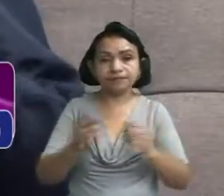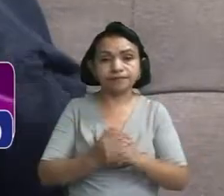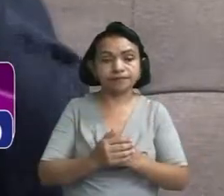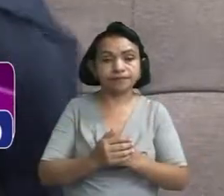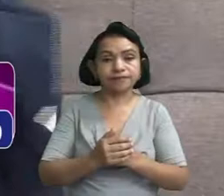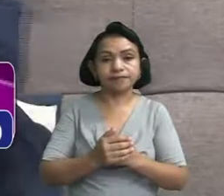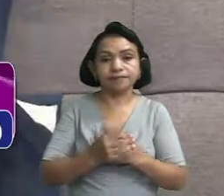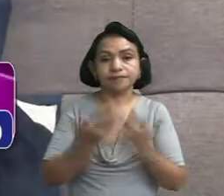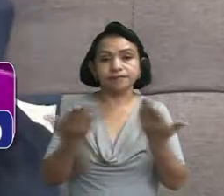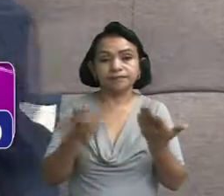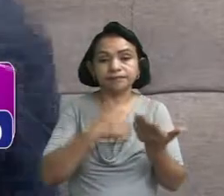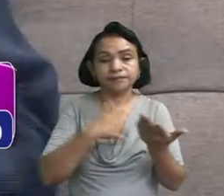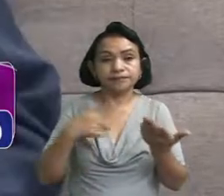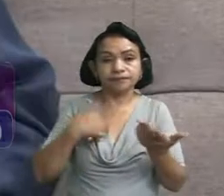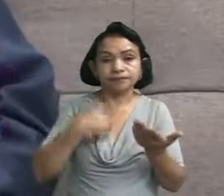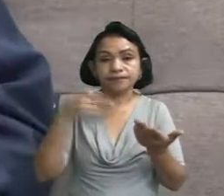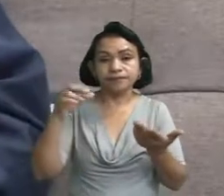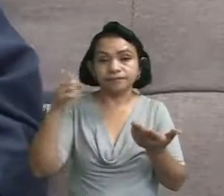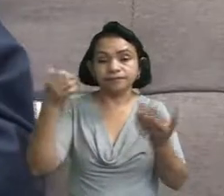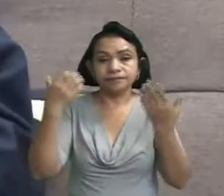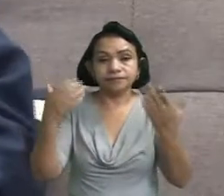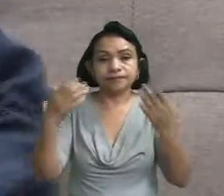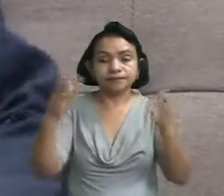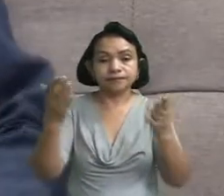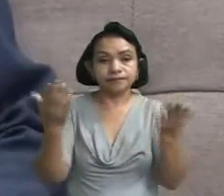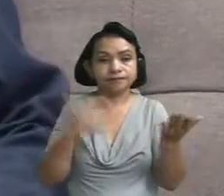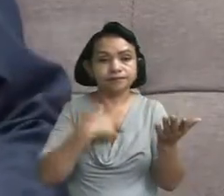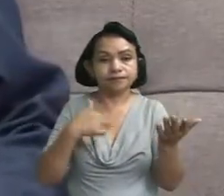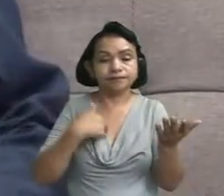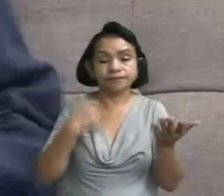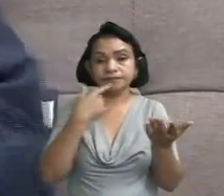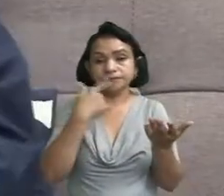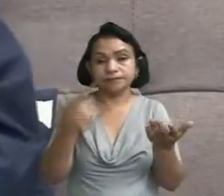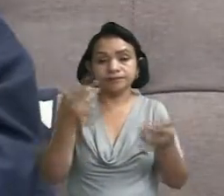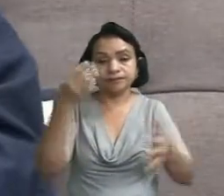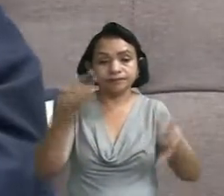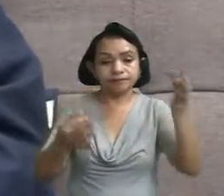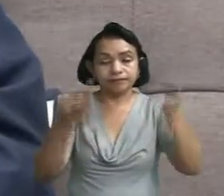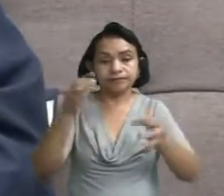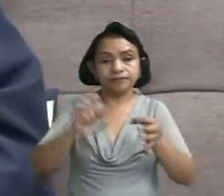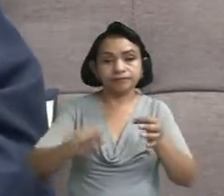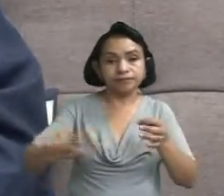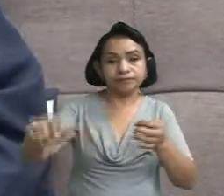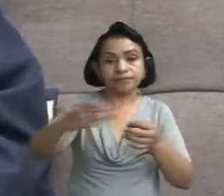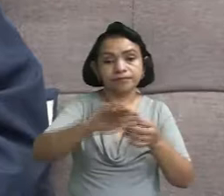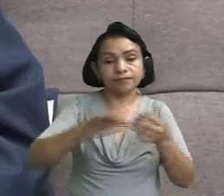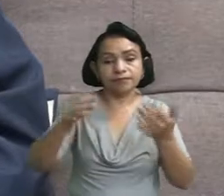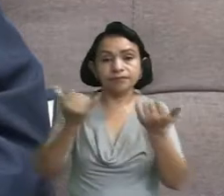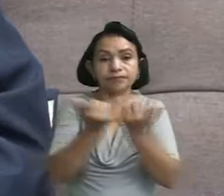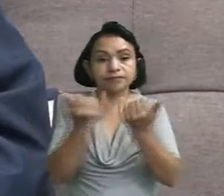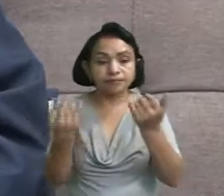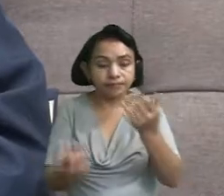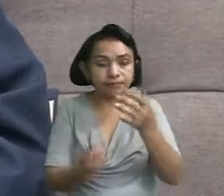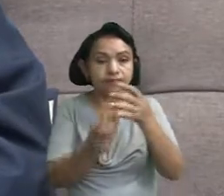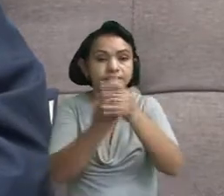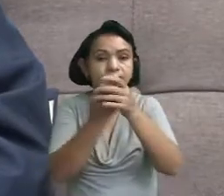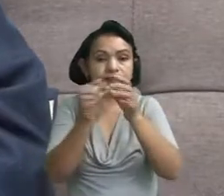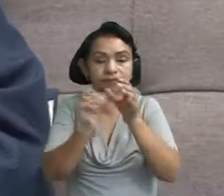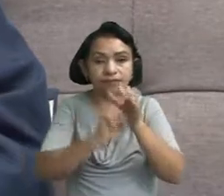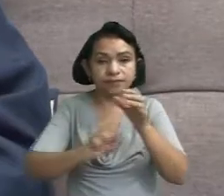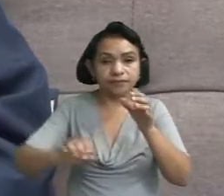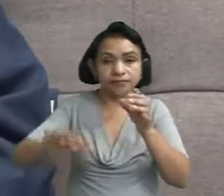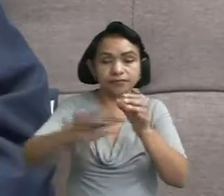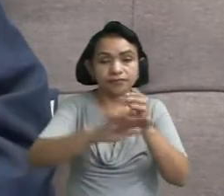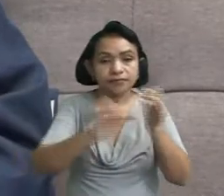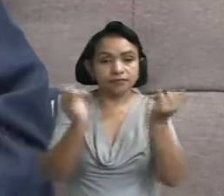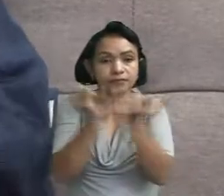componente. Porque si no hay otras condiciones sociales, si no hay condiciones de justicia social, si no hay condiciones de inclusión social, si no hay condiciones